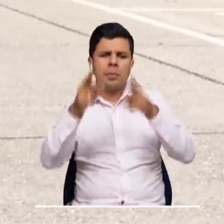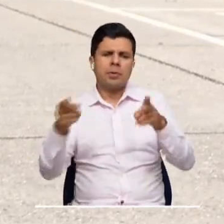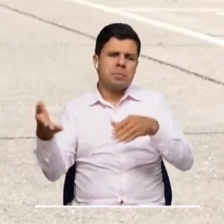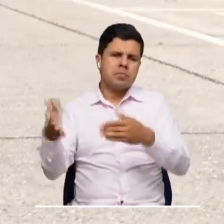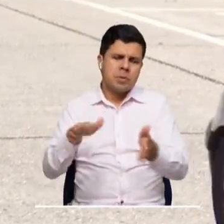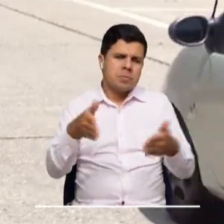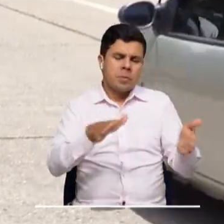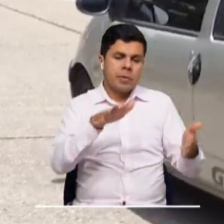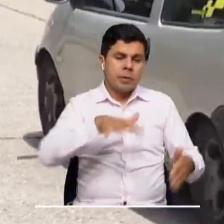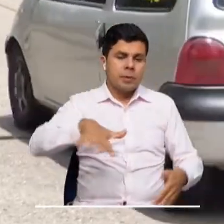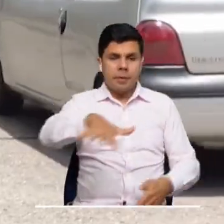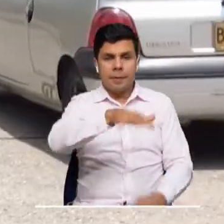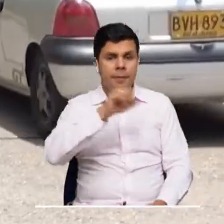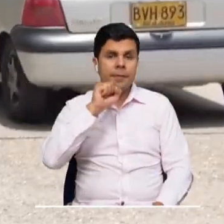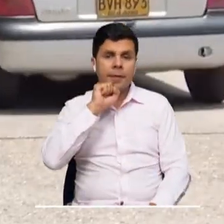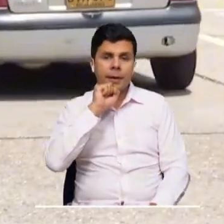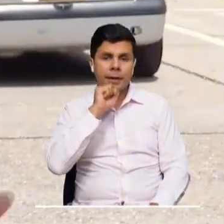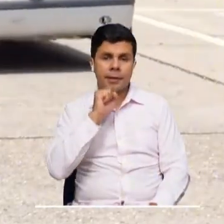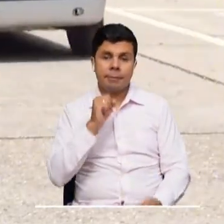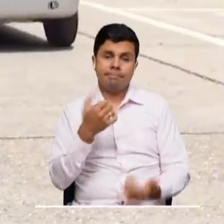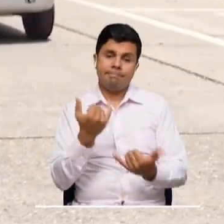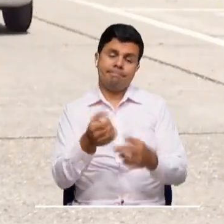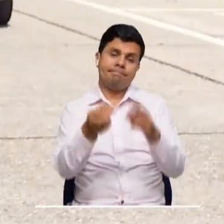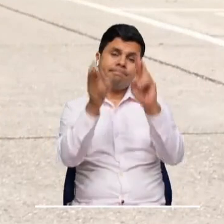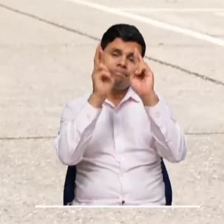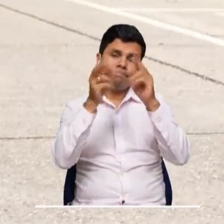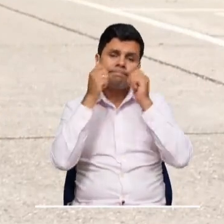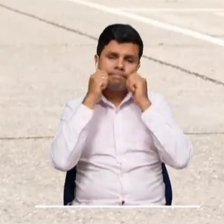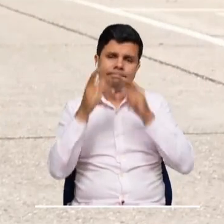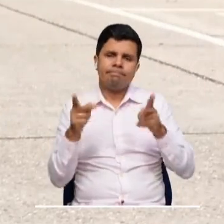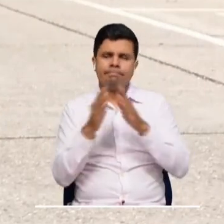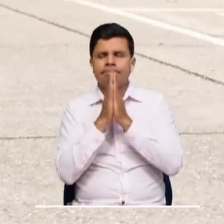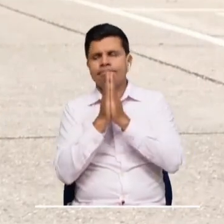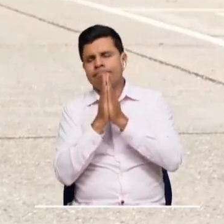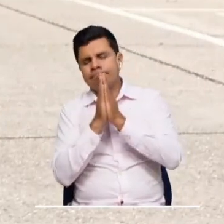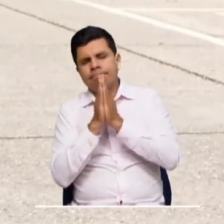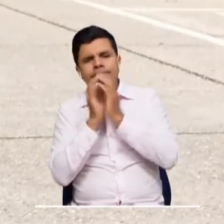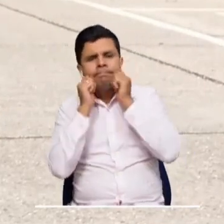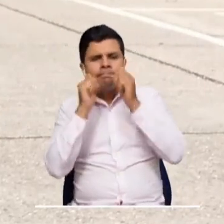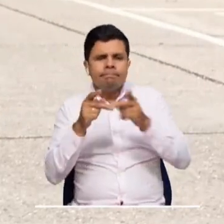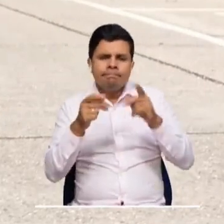Se espera que esta semana pueda este clamor llegar hasta los